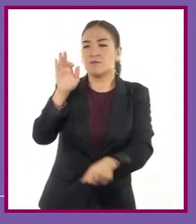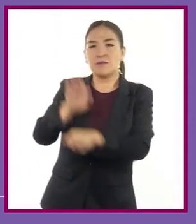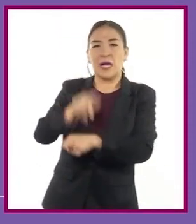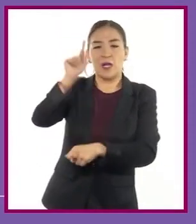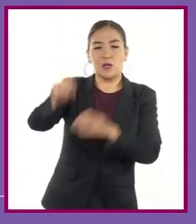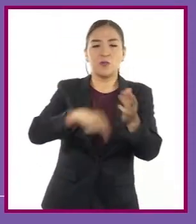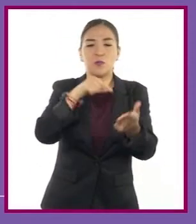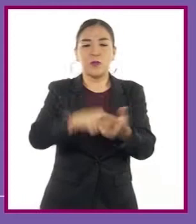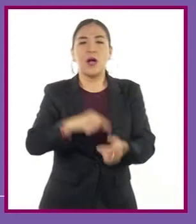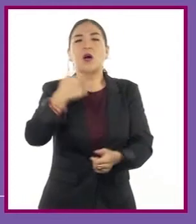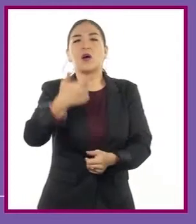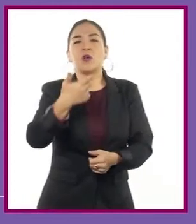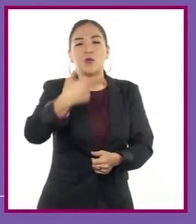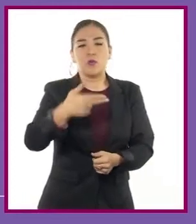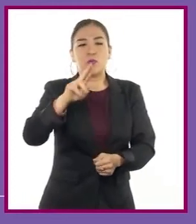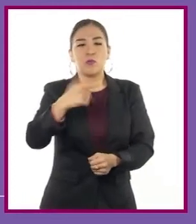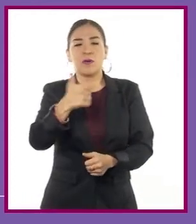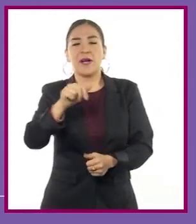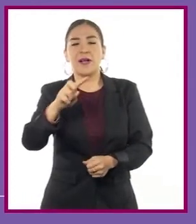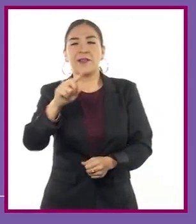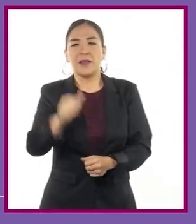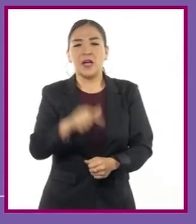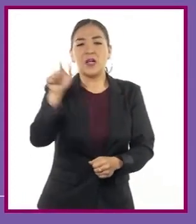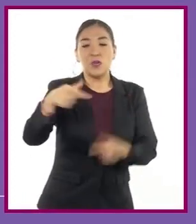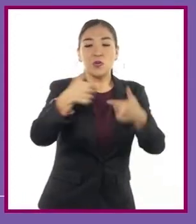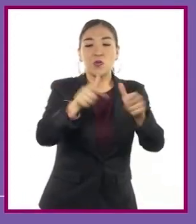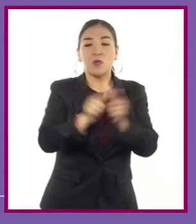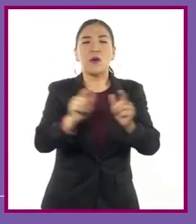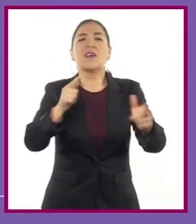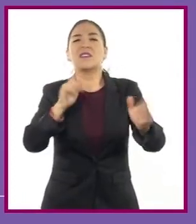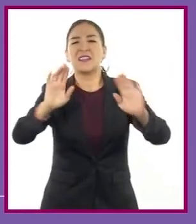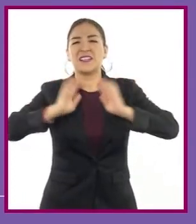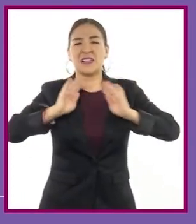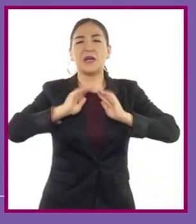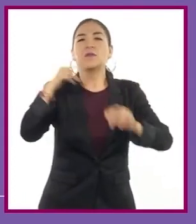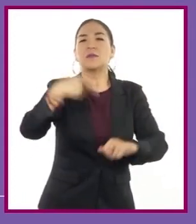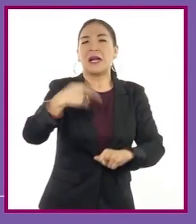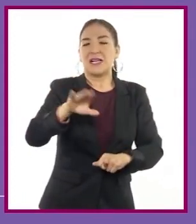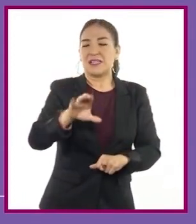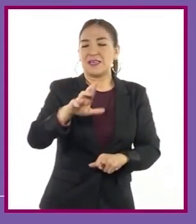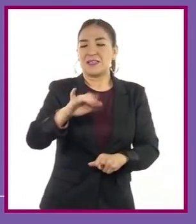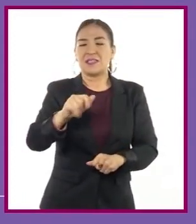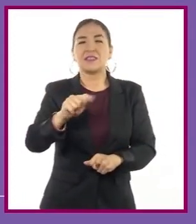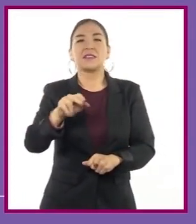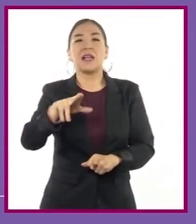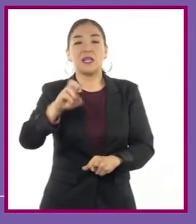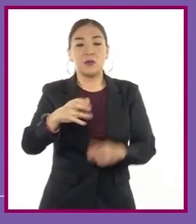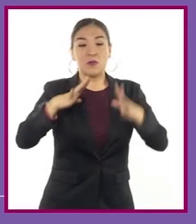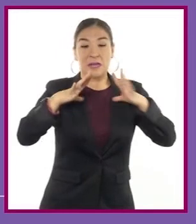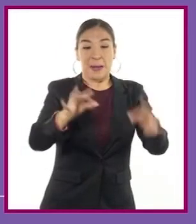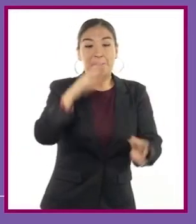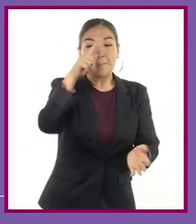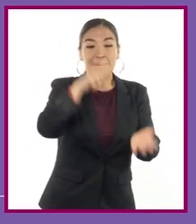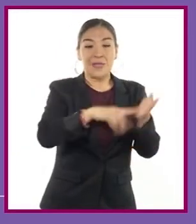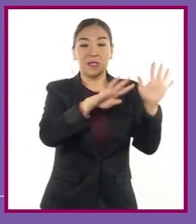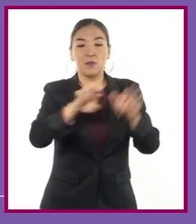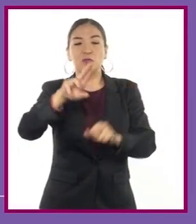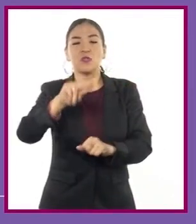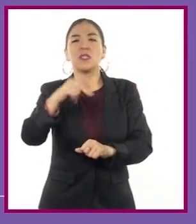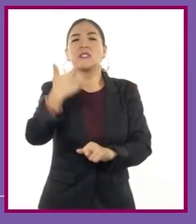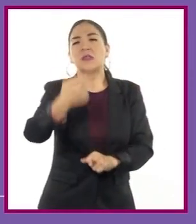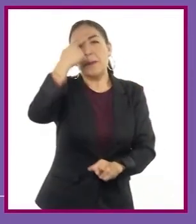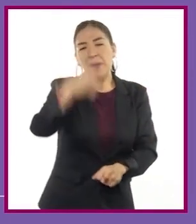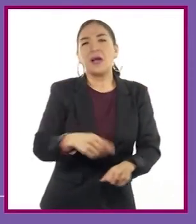Uganda. Este grupo guerrillero, autodenominado cristiano, surge en 1987 con la